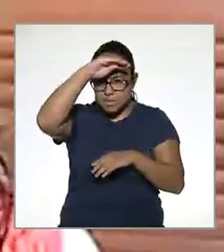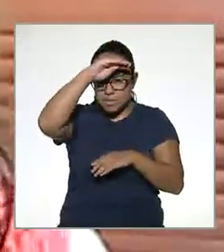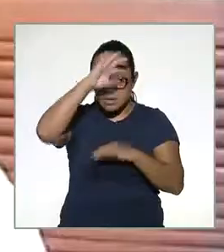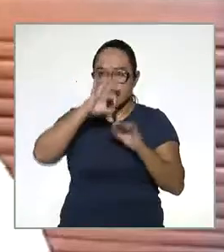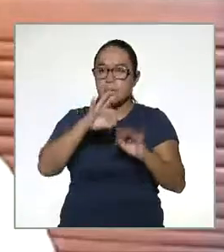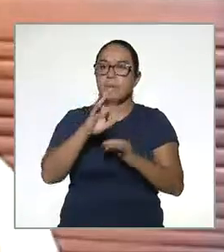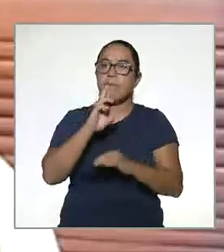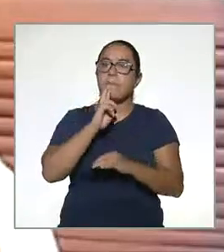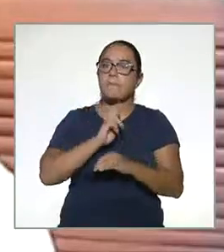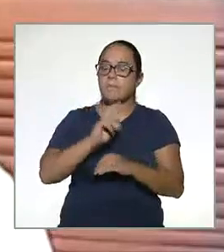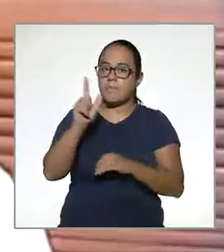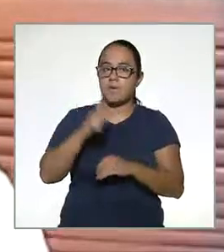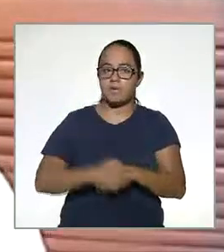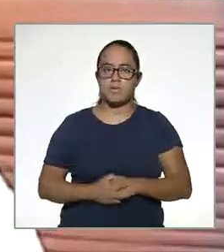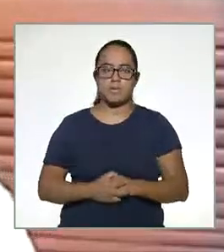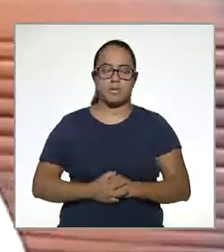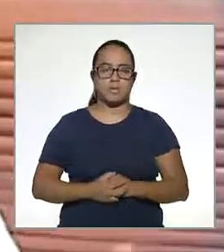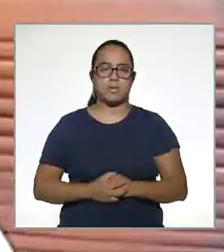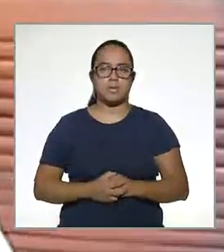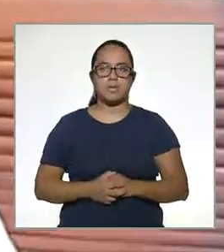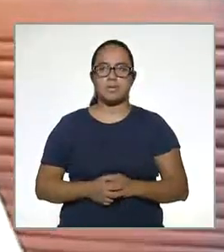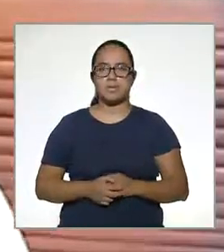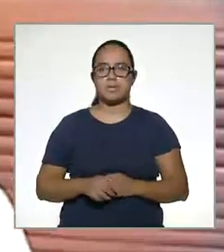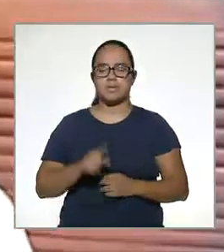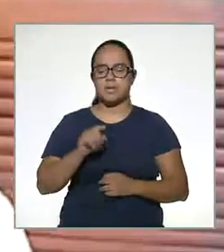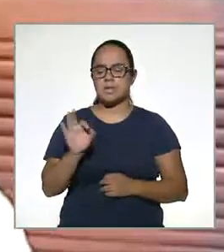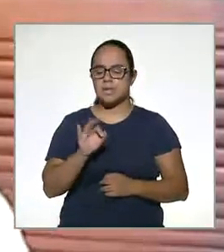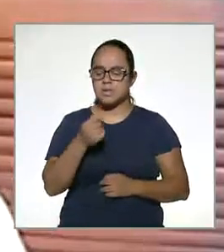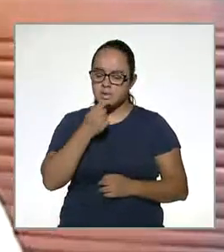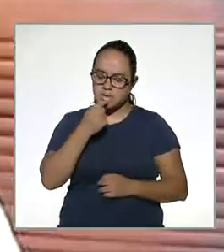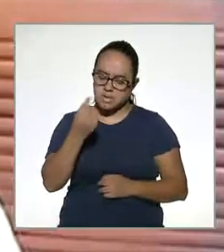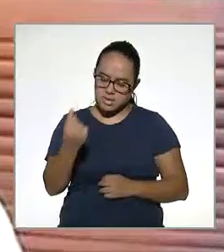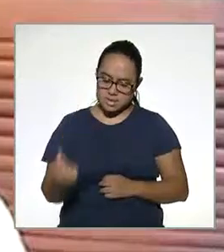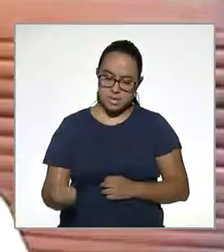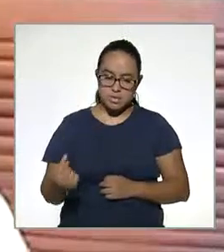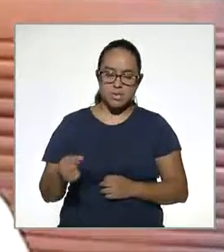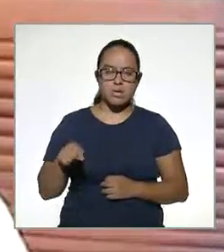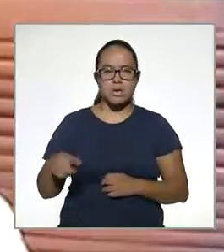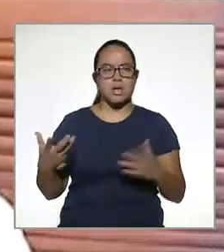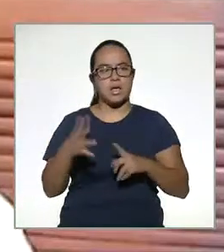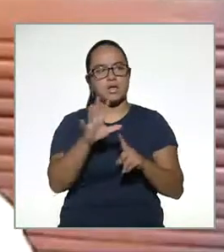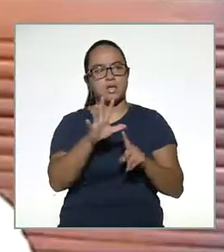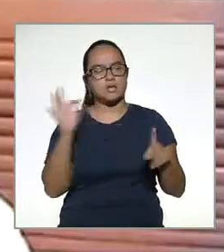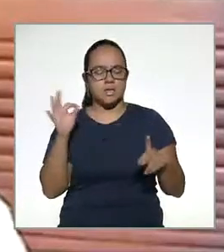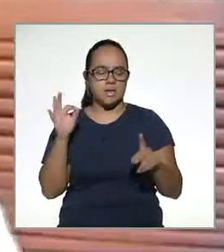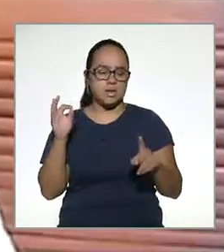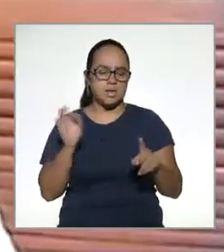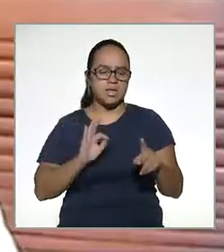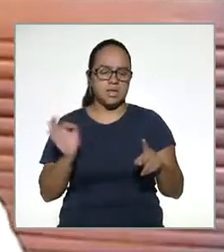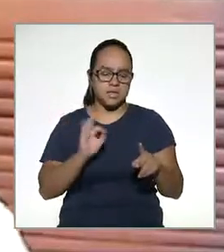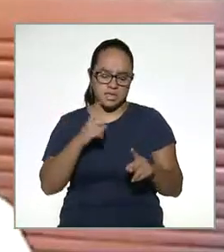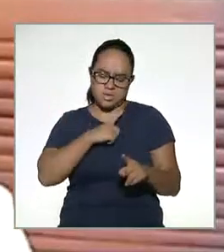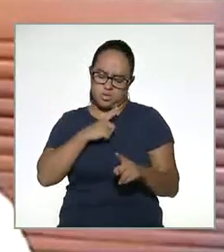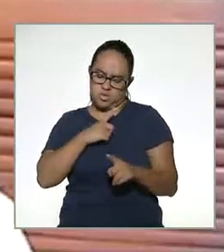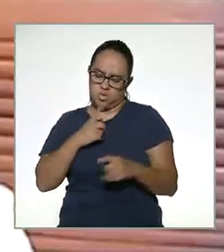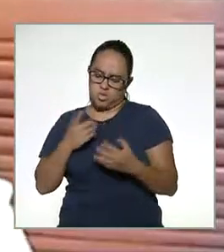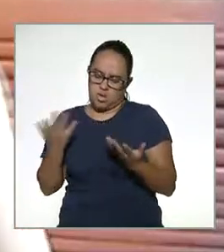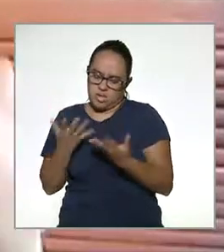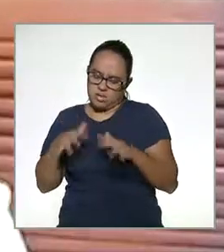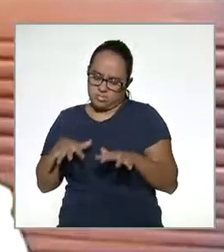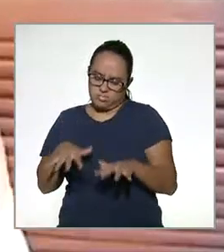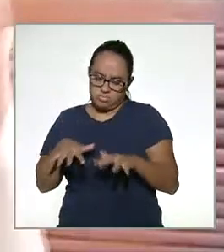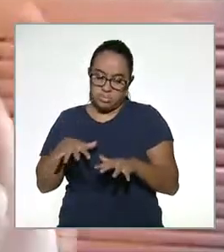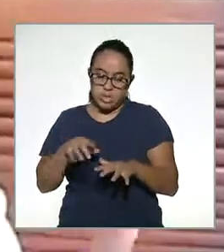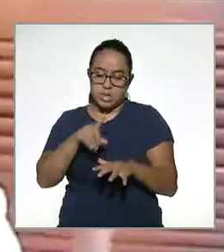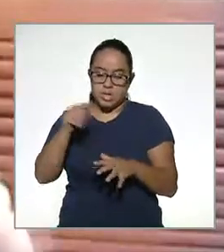eficientes. Nos puede llamar la atención porque aunque son pequeños, pueden estar eligiendo trabajar más en solitario y de repente